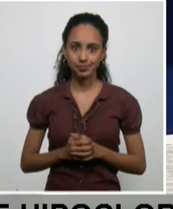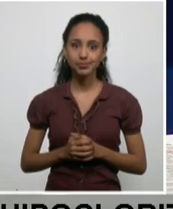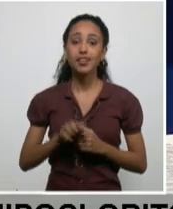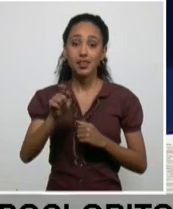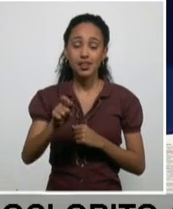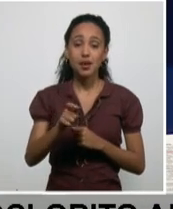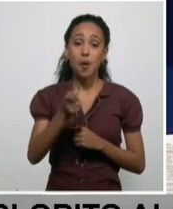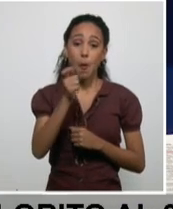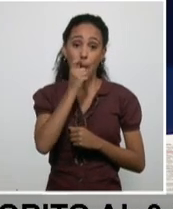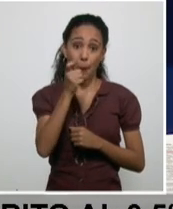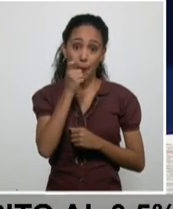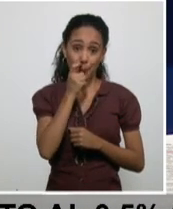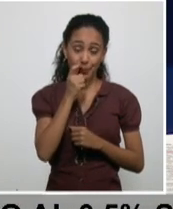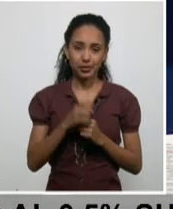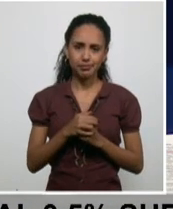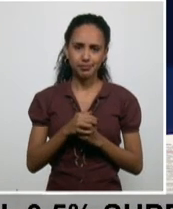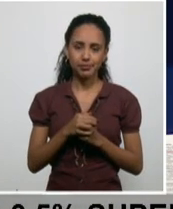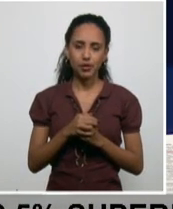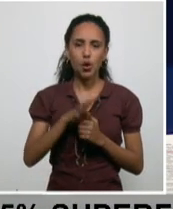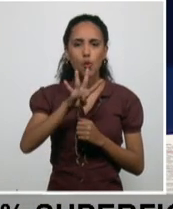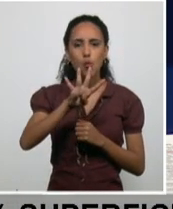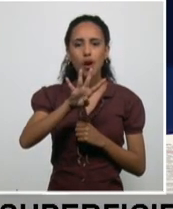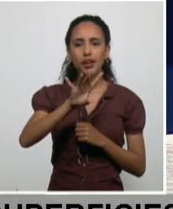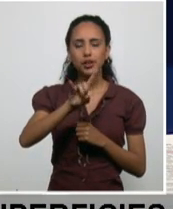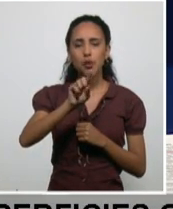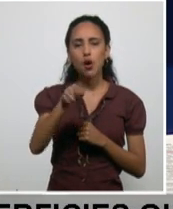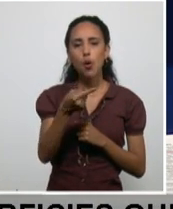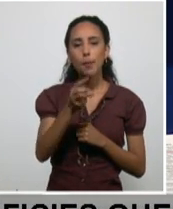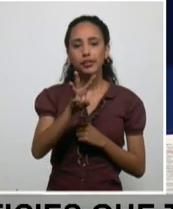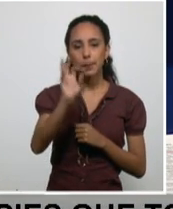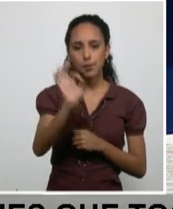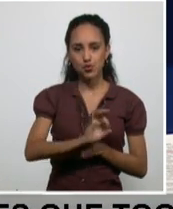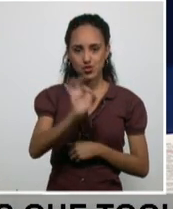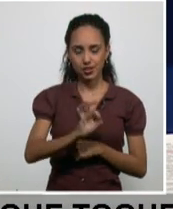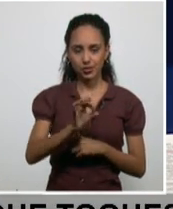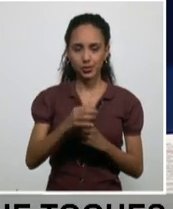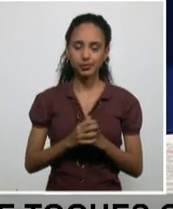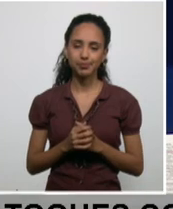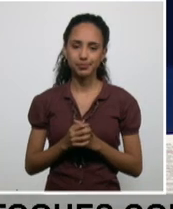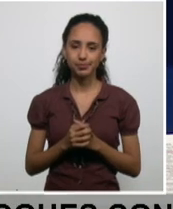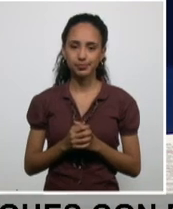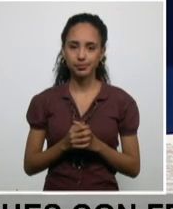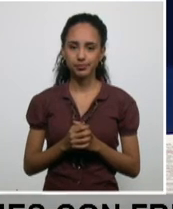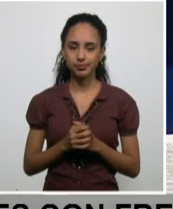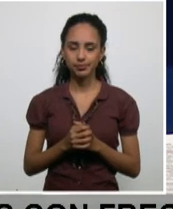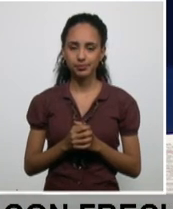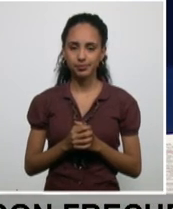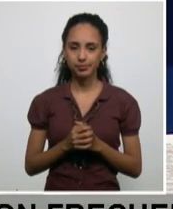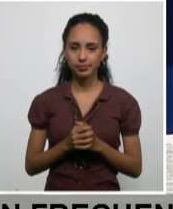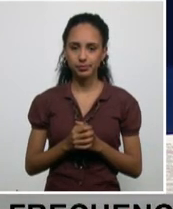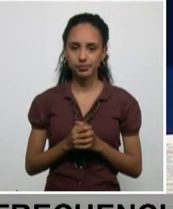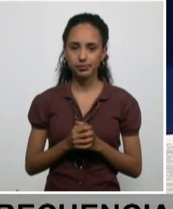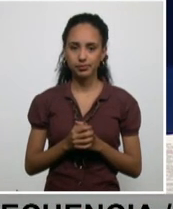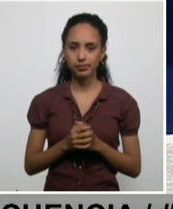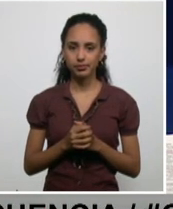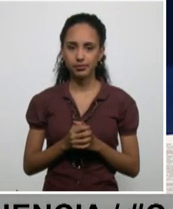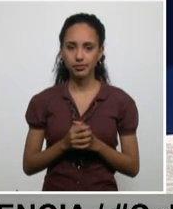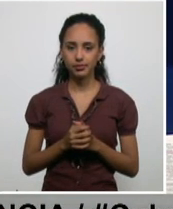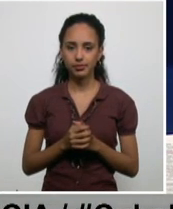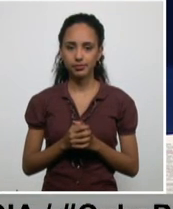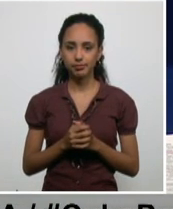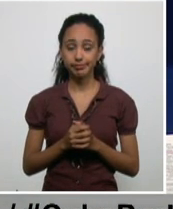masculino, discretamente, un 49,3%. Ahora, ya a la hora